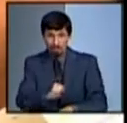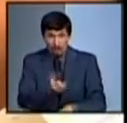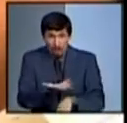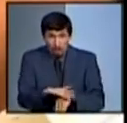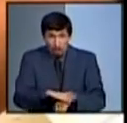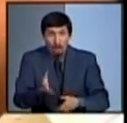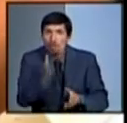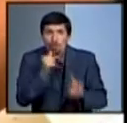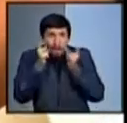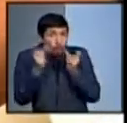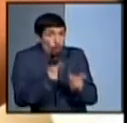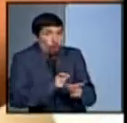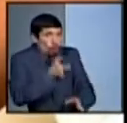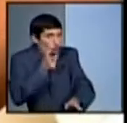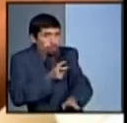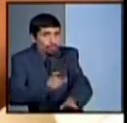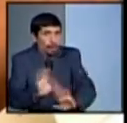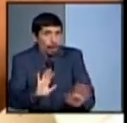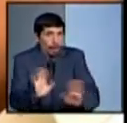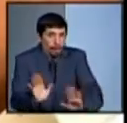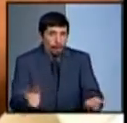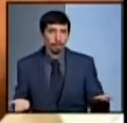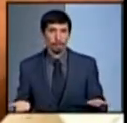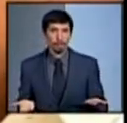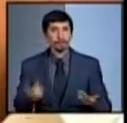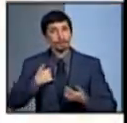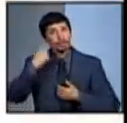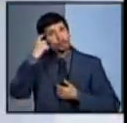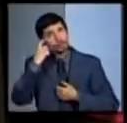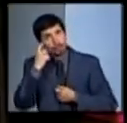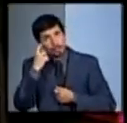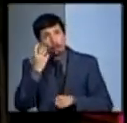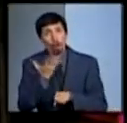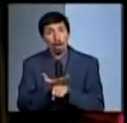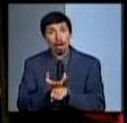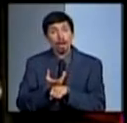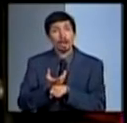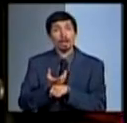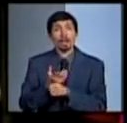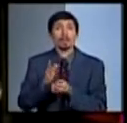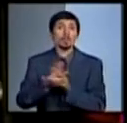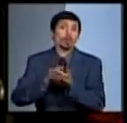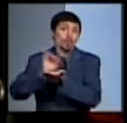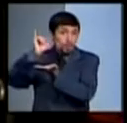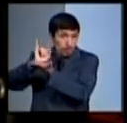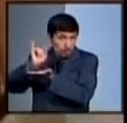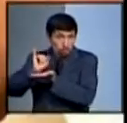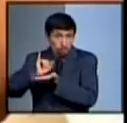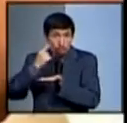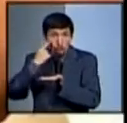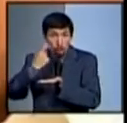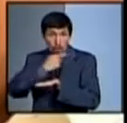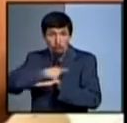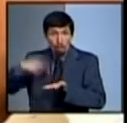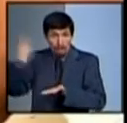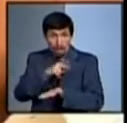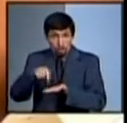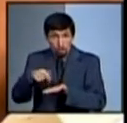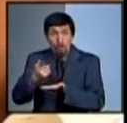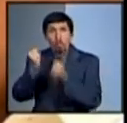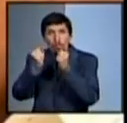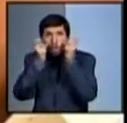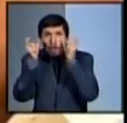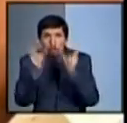no tienen control alguno. Pienso que tal vez si hubiera un ente gubernamental